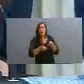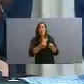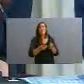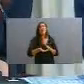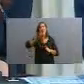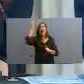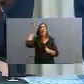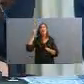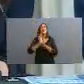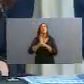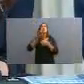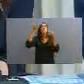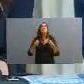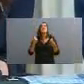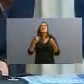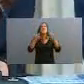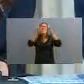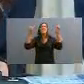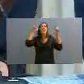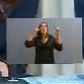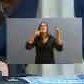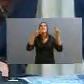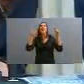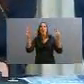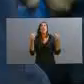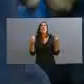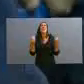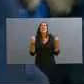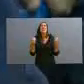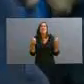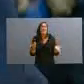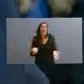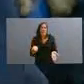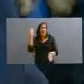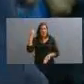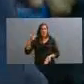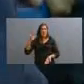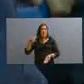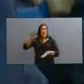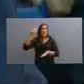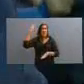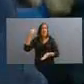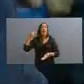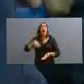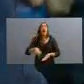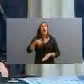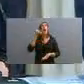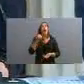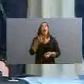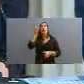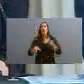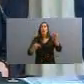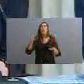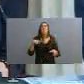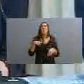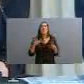inexistente. No existía la figura del Estado. Era todo entre particulares. Entonces estaba el Código Civil, el Código Comercial. No había.